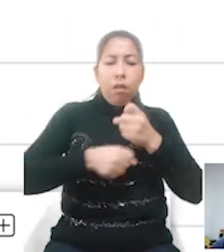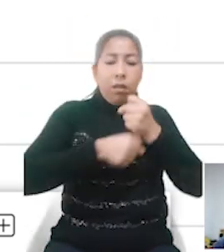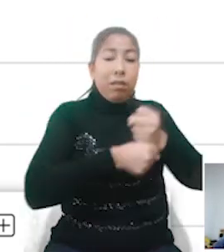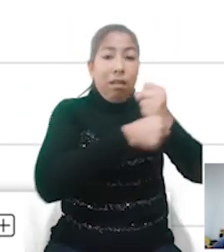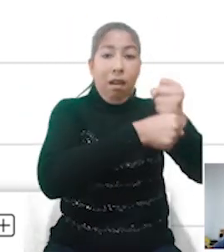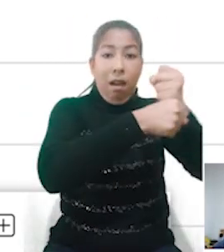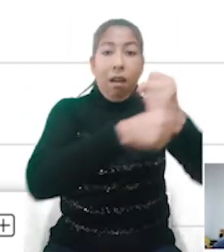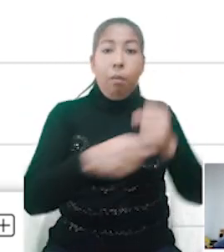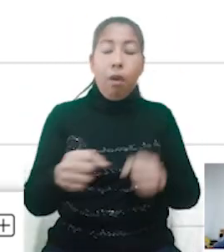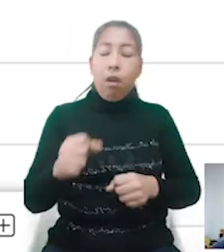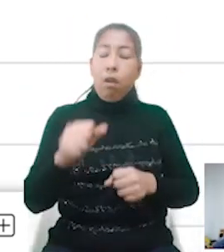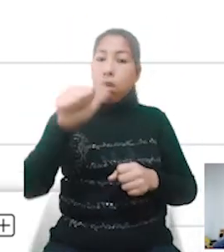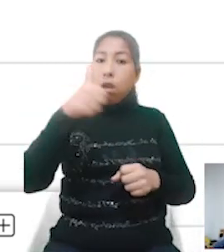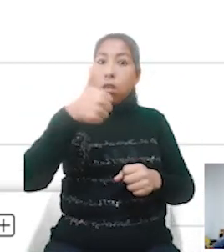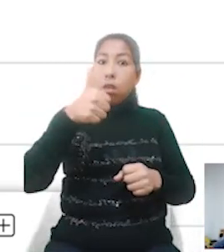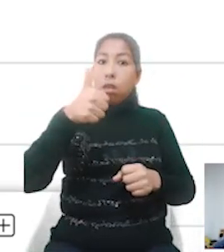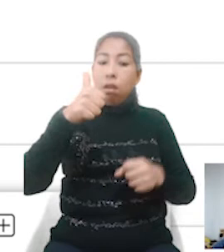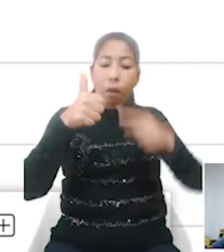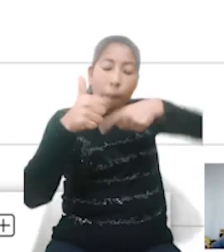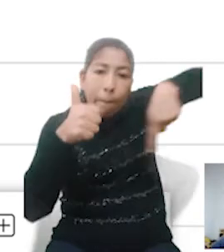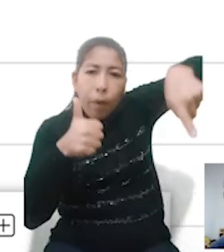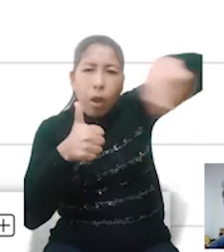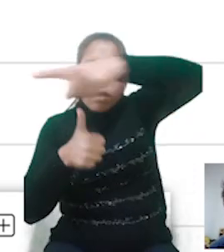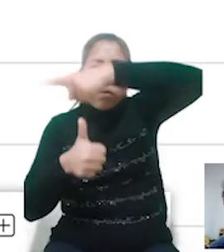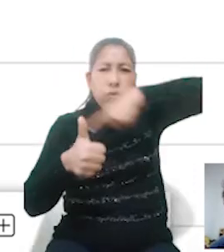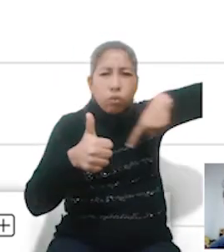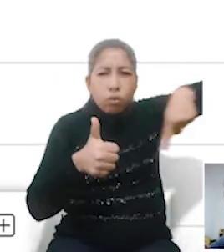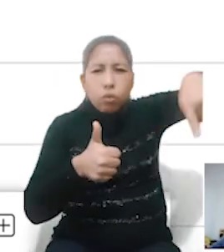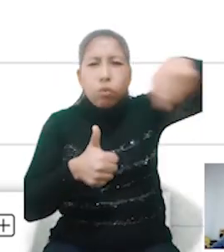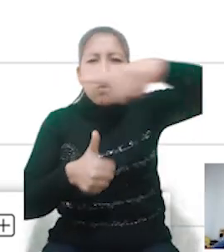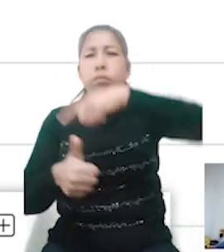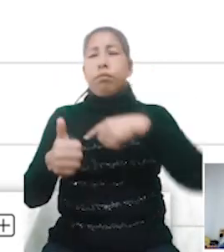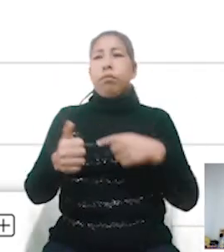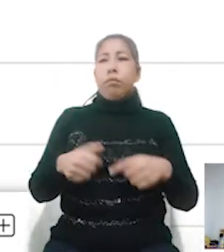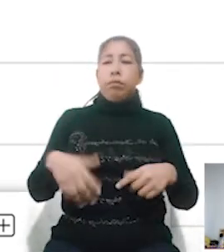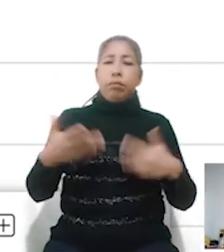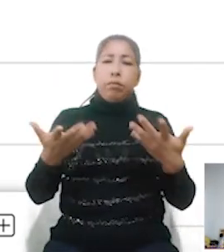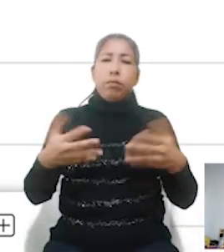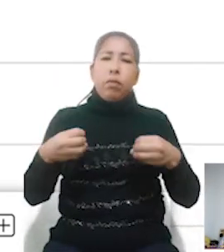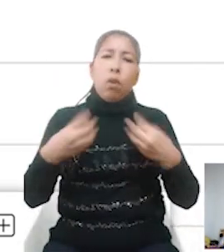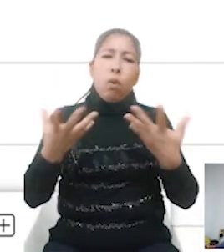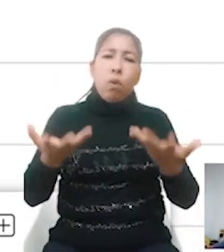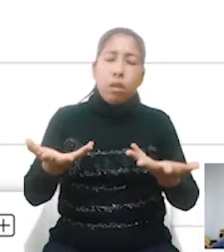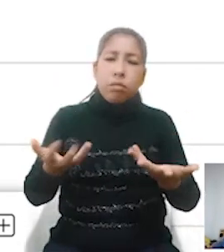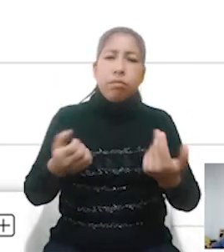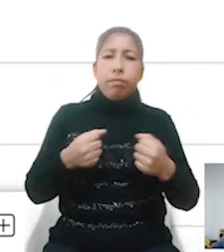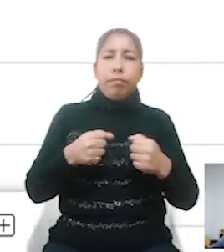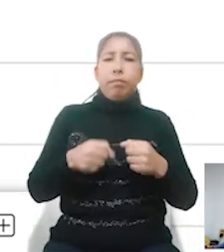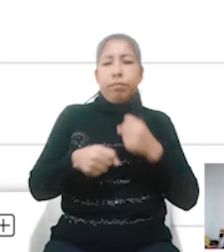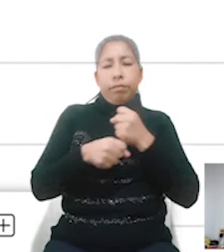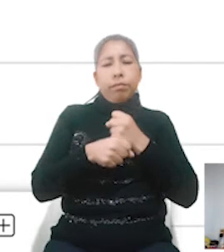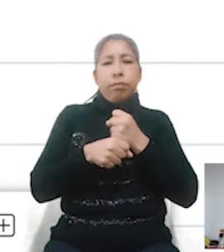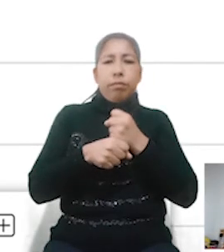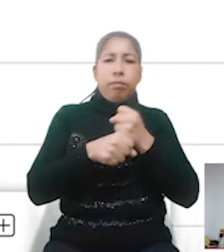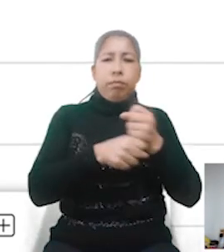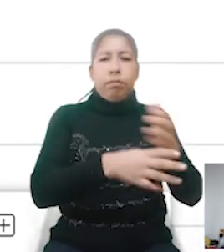el caballo ha dado 10 vueltas y media en la pista, que nos va a ayudar a calcular cuánto es el ángulo central que trazó o